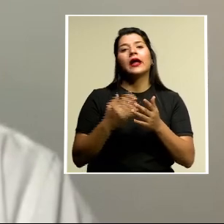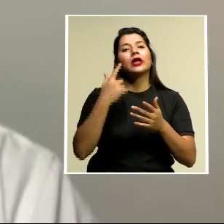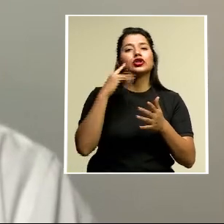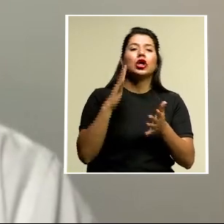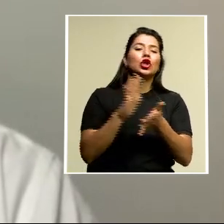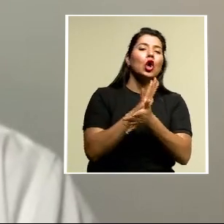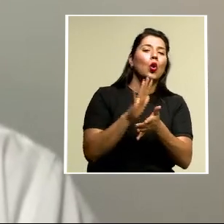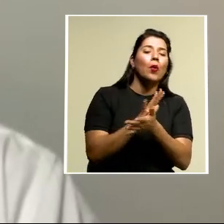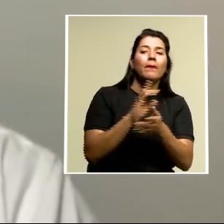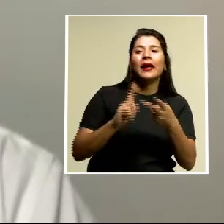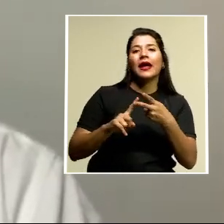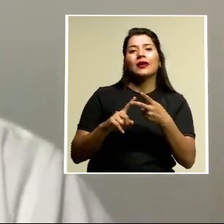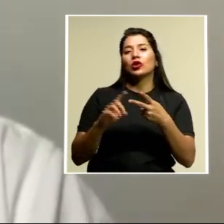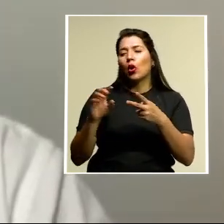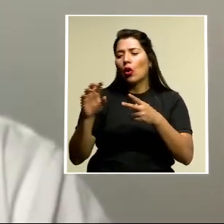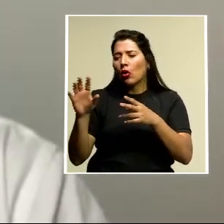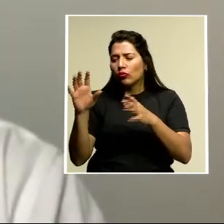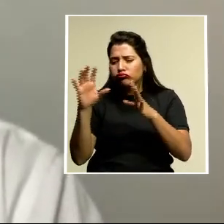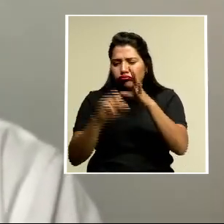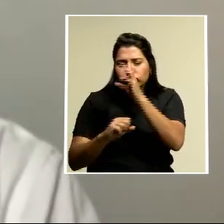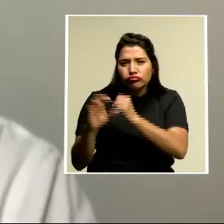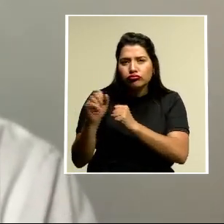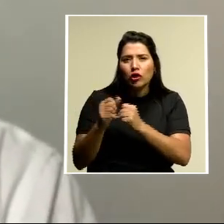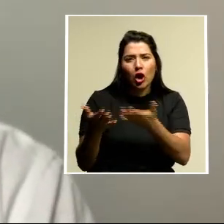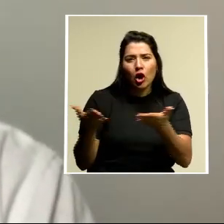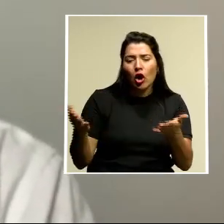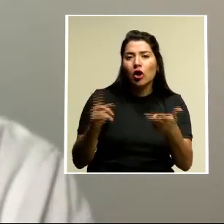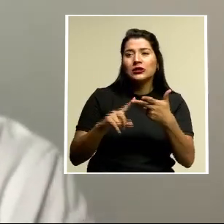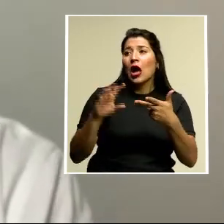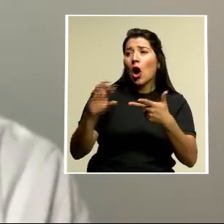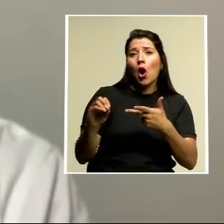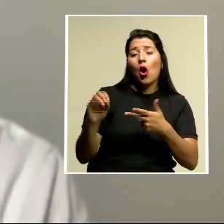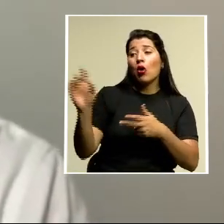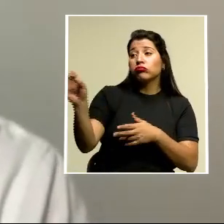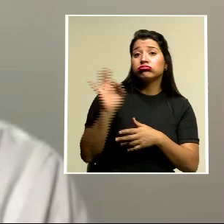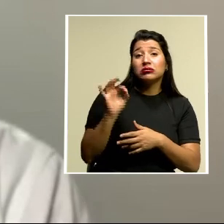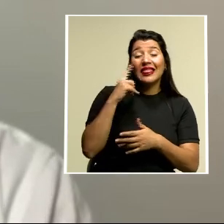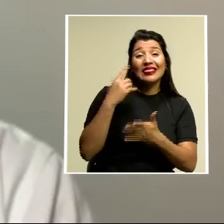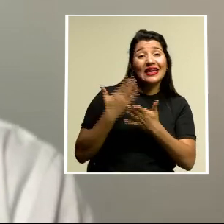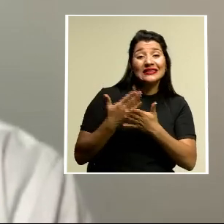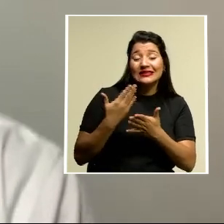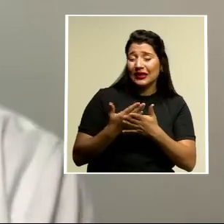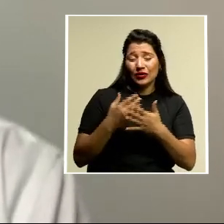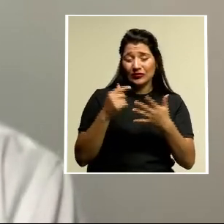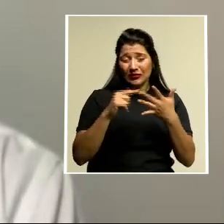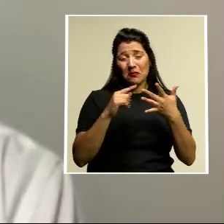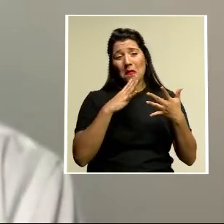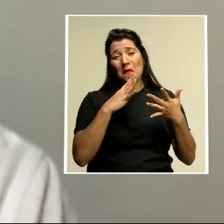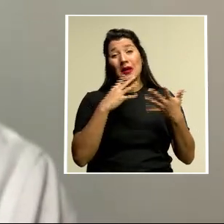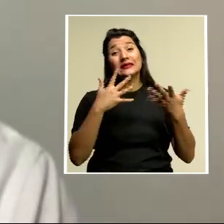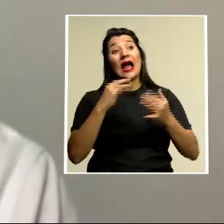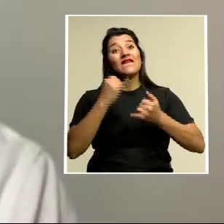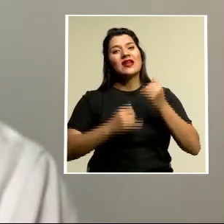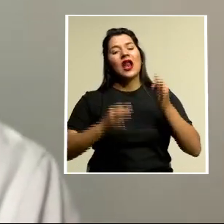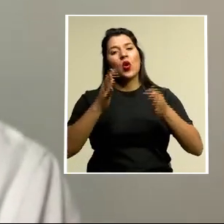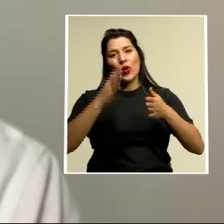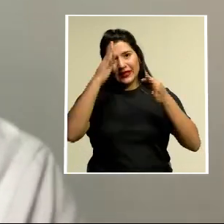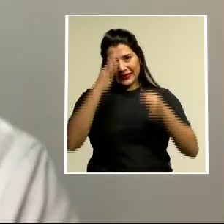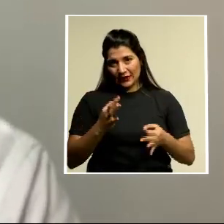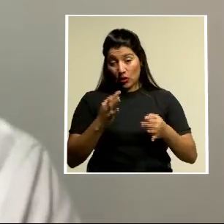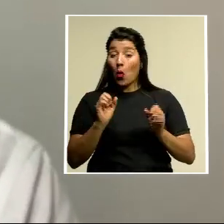hasta juicio o hasta la etapa de apelaciones de sentencia. Eso es lo que han tardado algunas de las causas de investigación que se califican